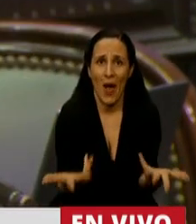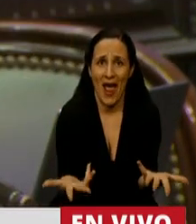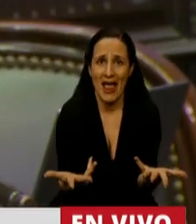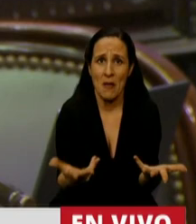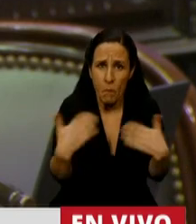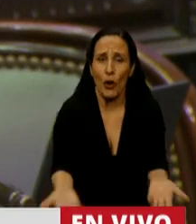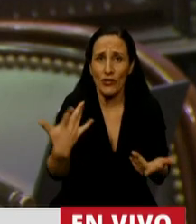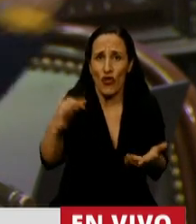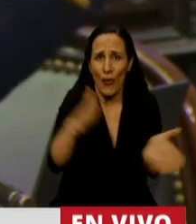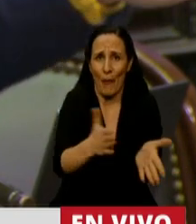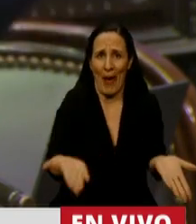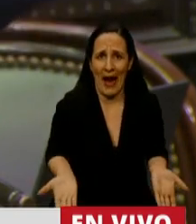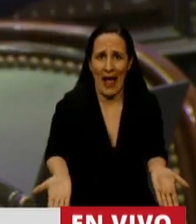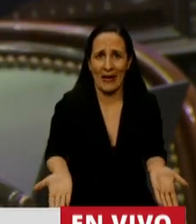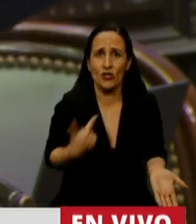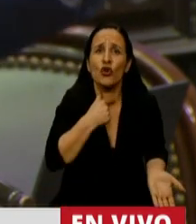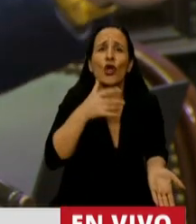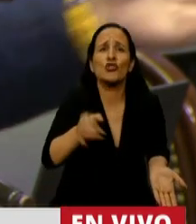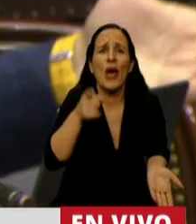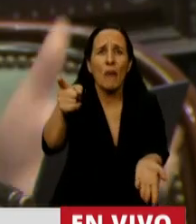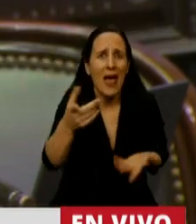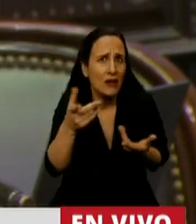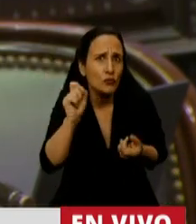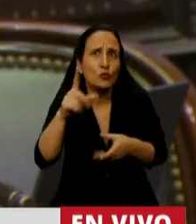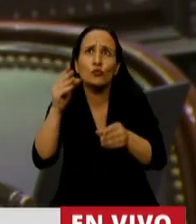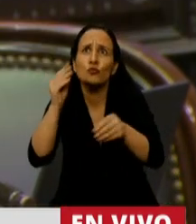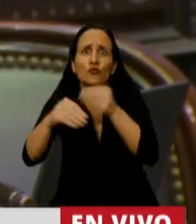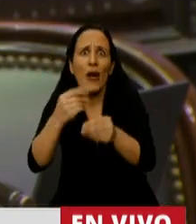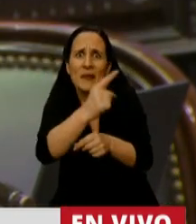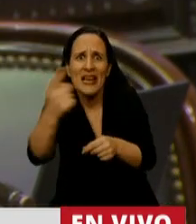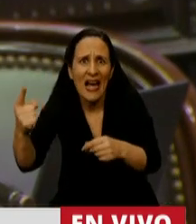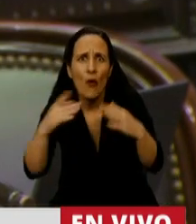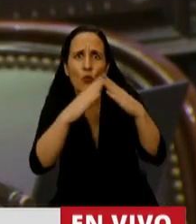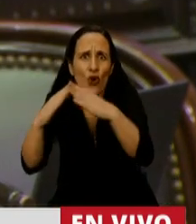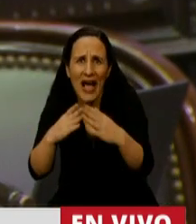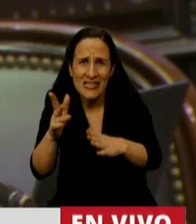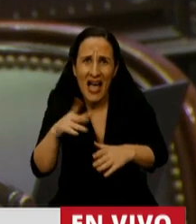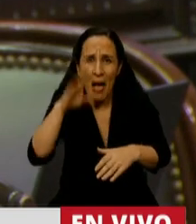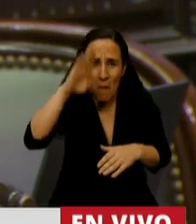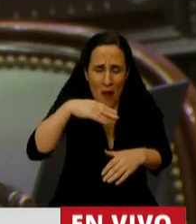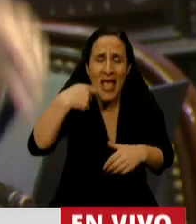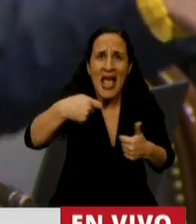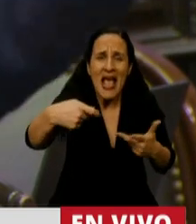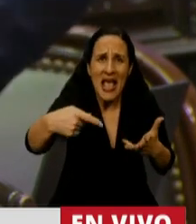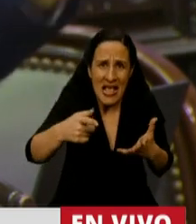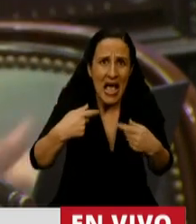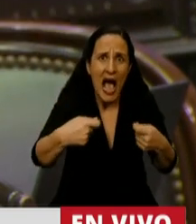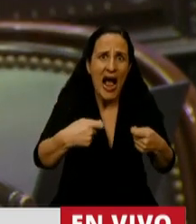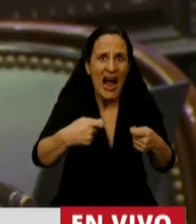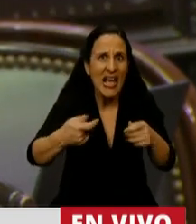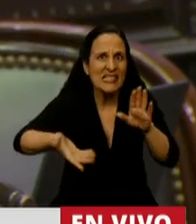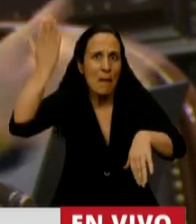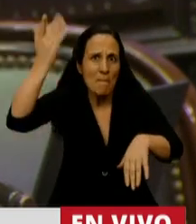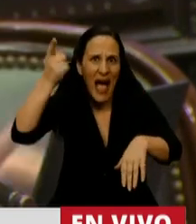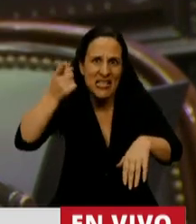hacerlo yo quisiera saber es en las economías domésticas de ustedes a ver si todos los meses gastan 10 por